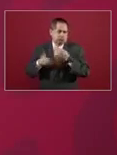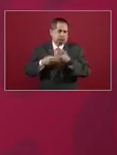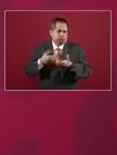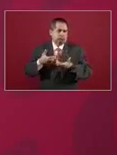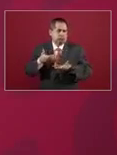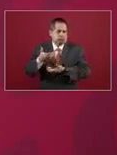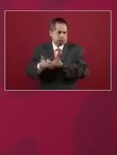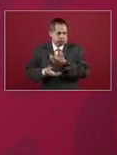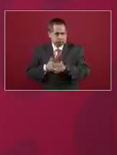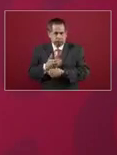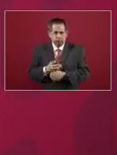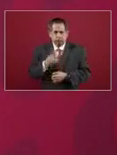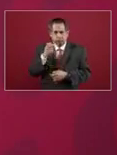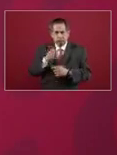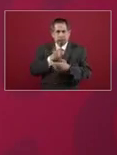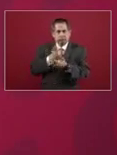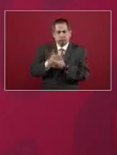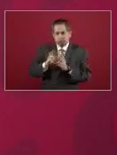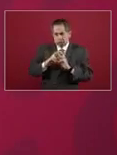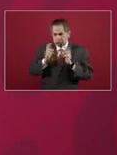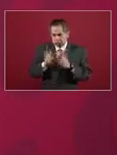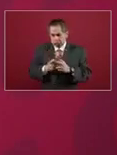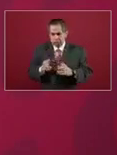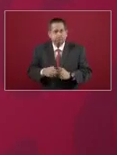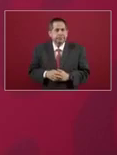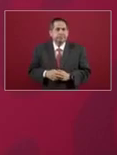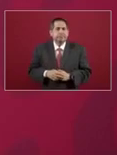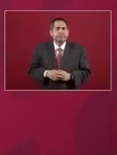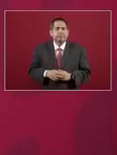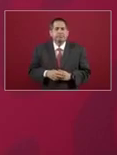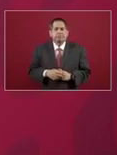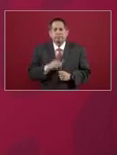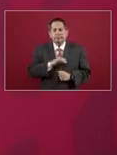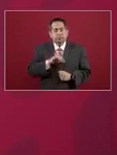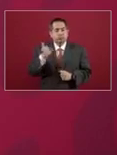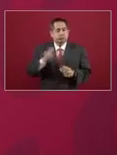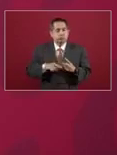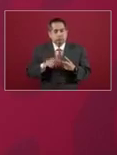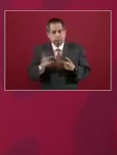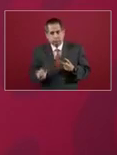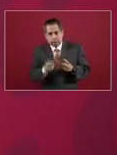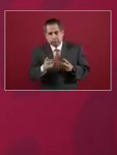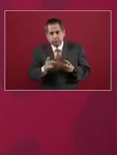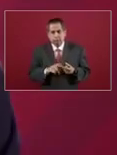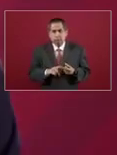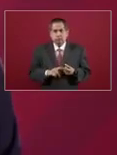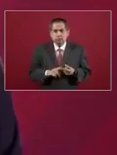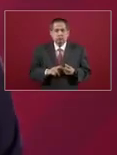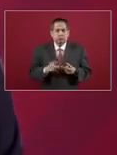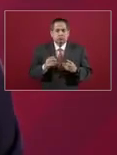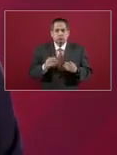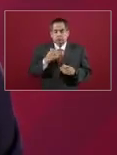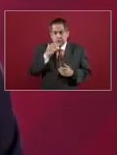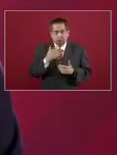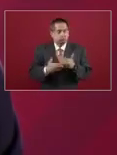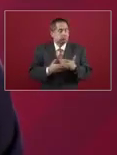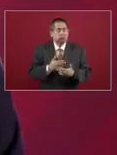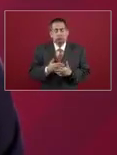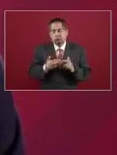Para eso es la reunión. Acerca de la otra pregunta, llevamos muy buena